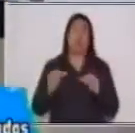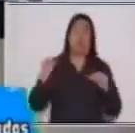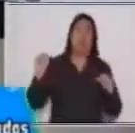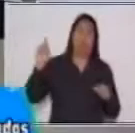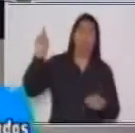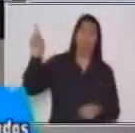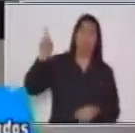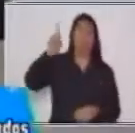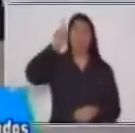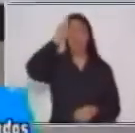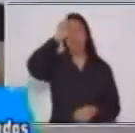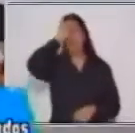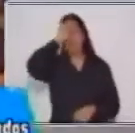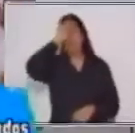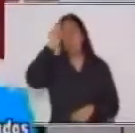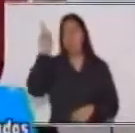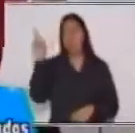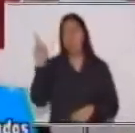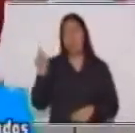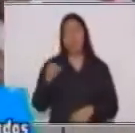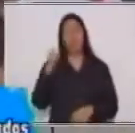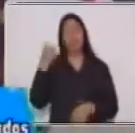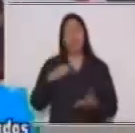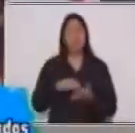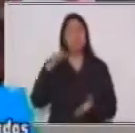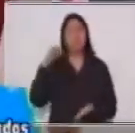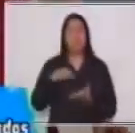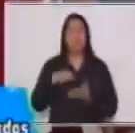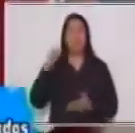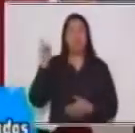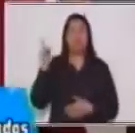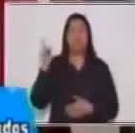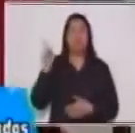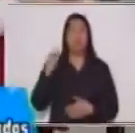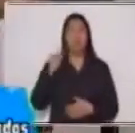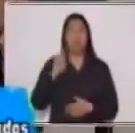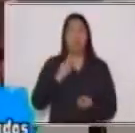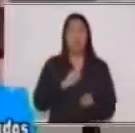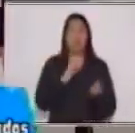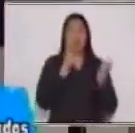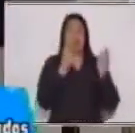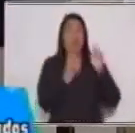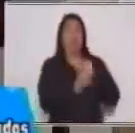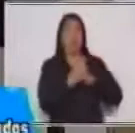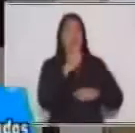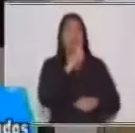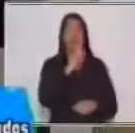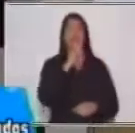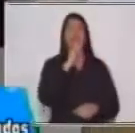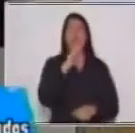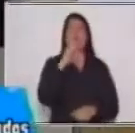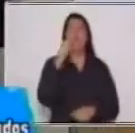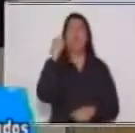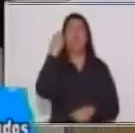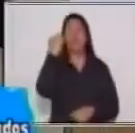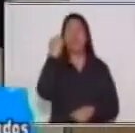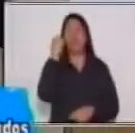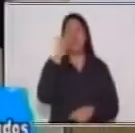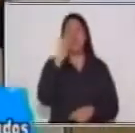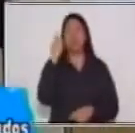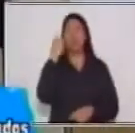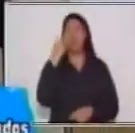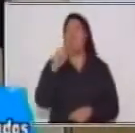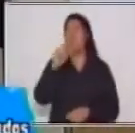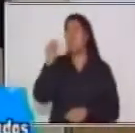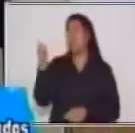Arabia. Y es esta fórmula de Celsius a Kelvin. Para esta fórmula se